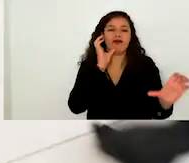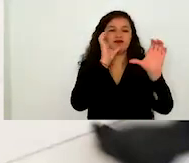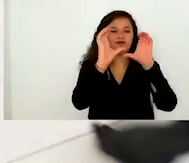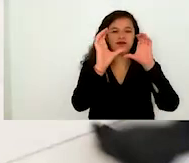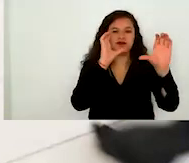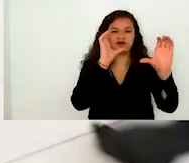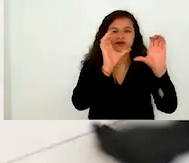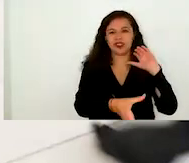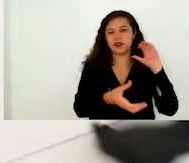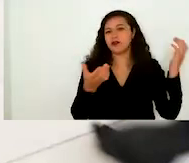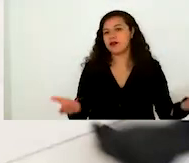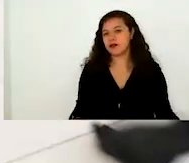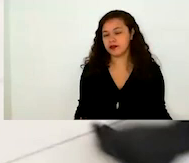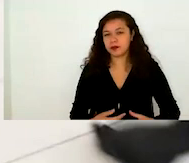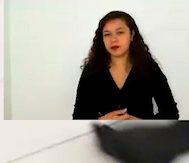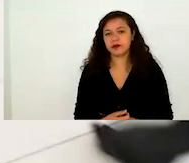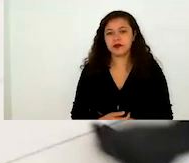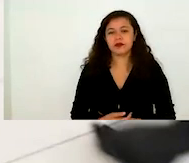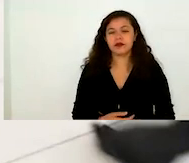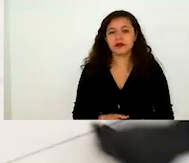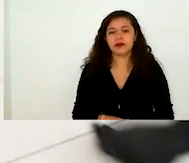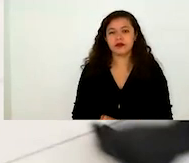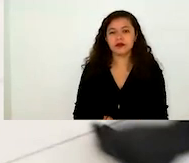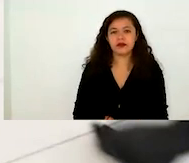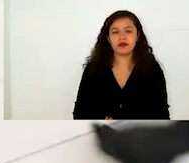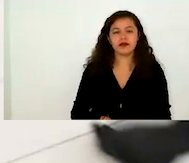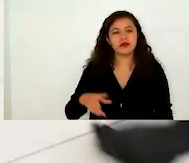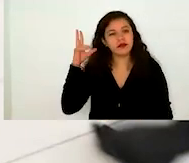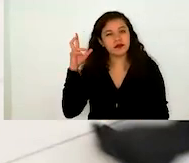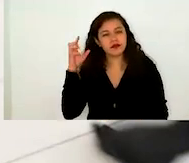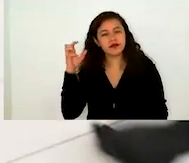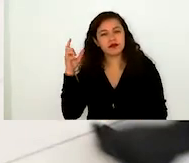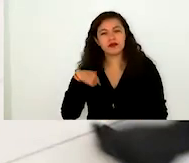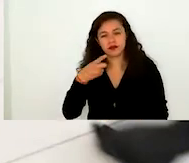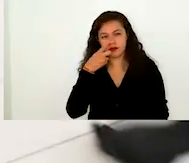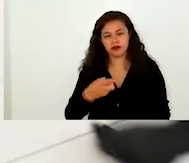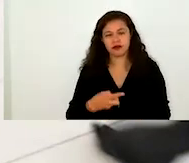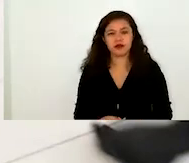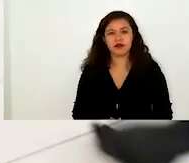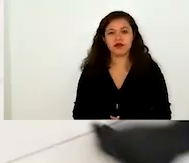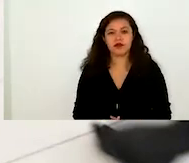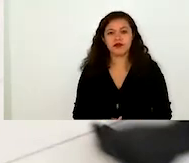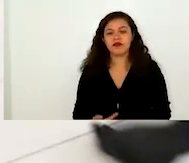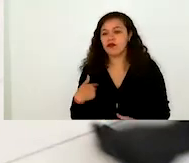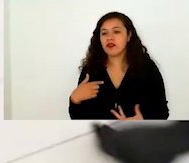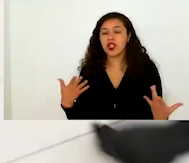ok madre guadalupe este me escucho entrecortado ya cambie